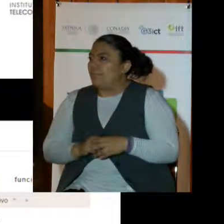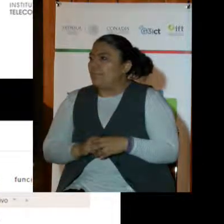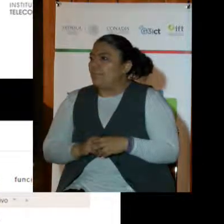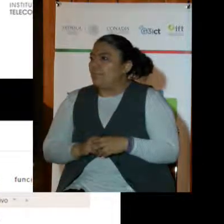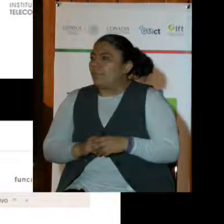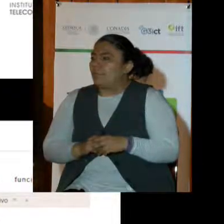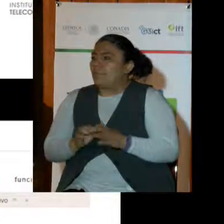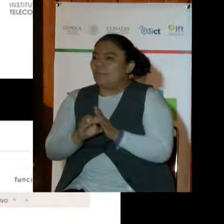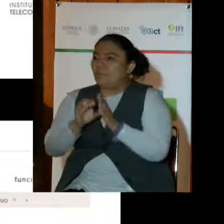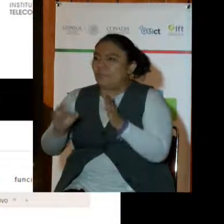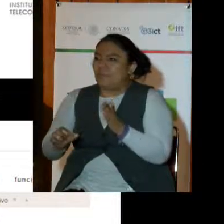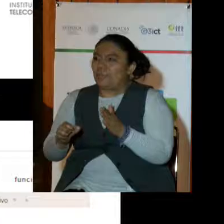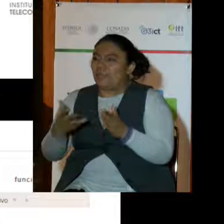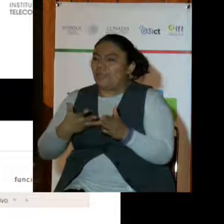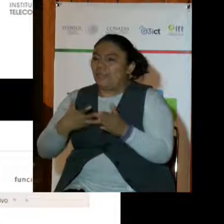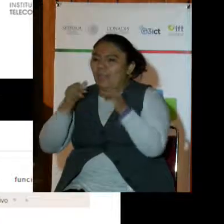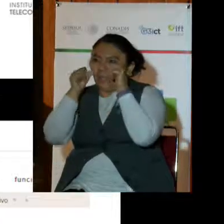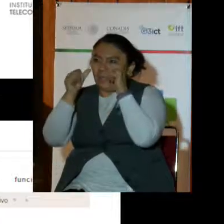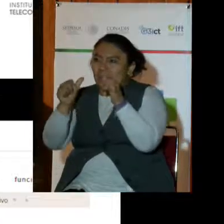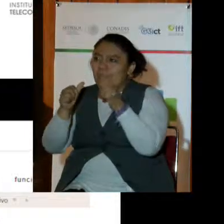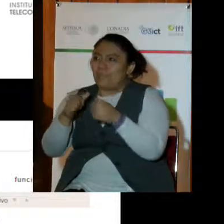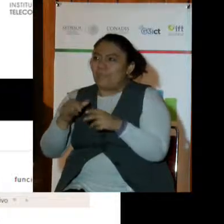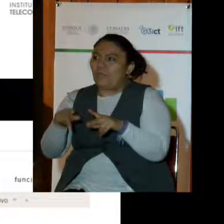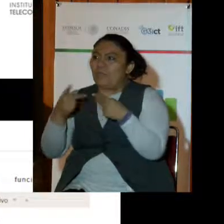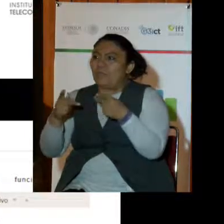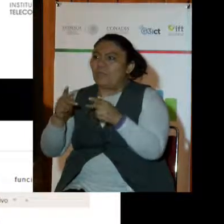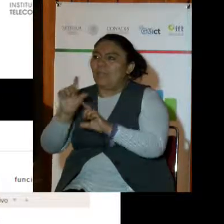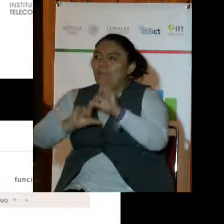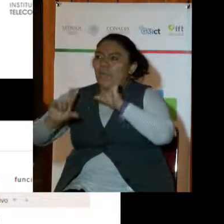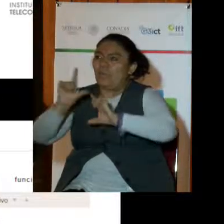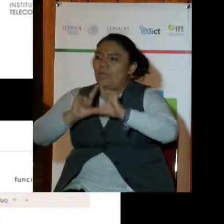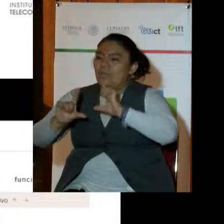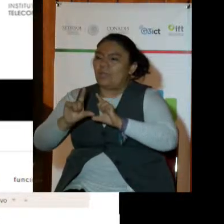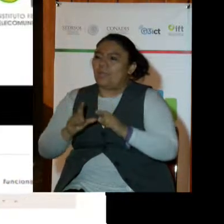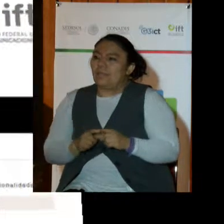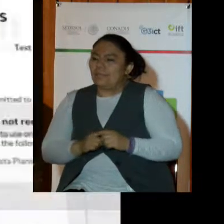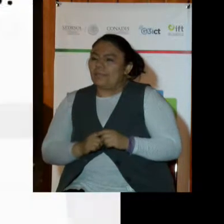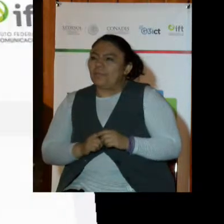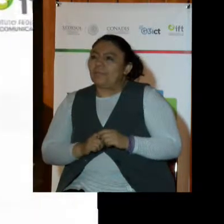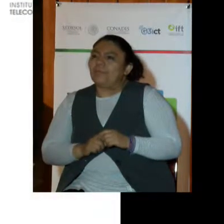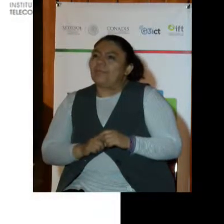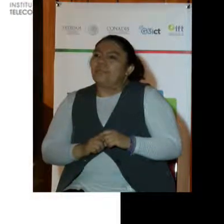este, por ejemplo, atención a clientes en lengua de signos, sigamos por favor.